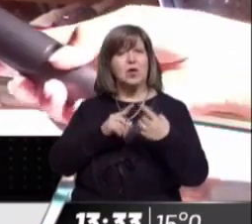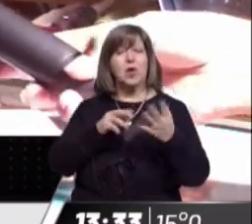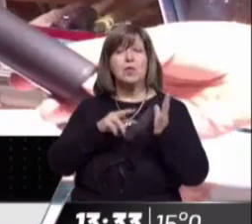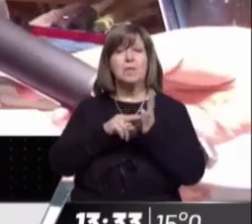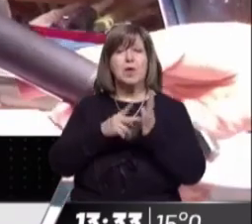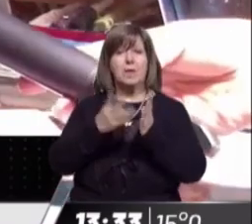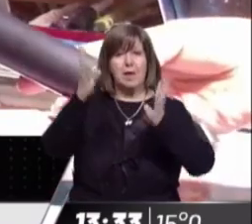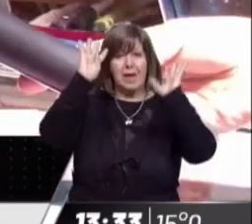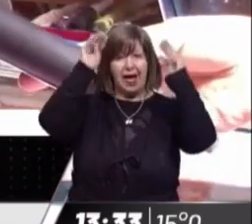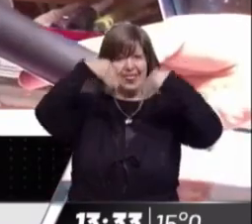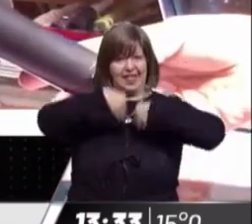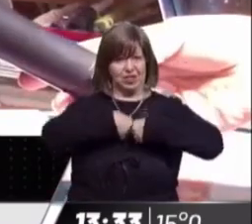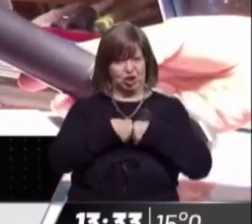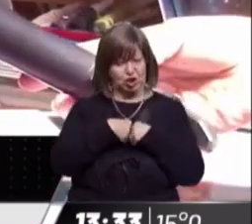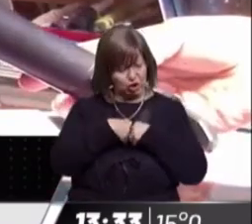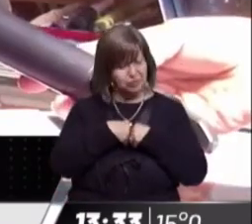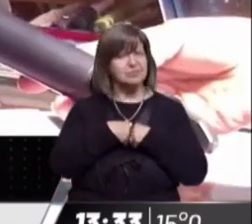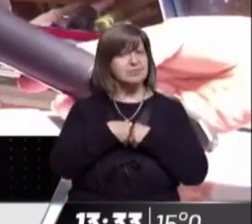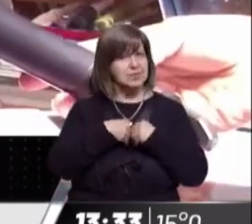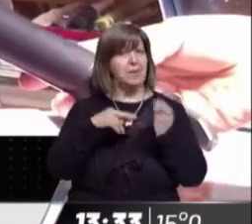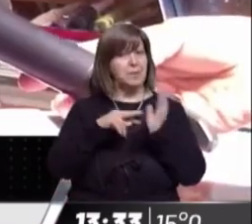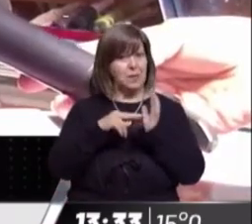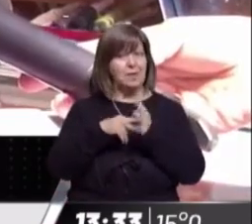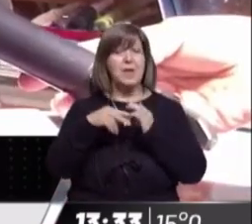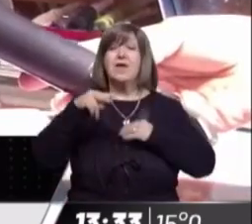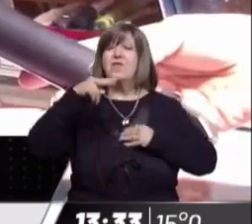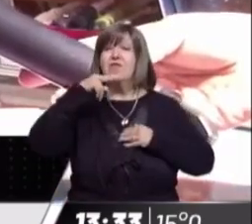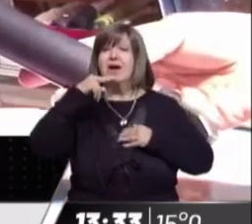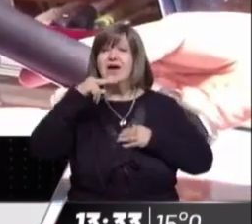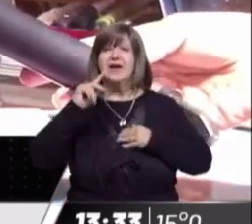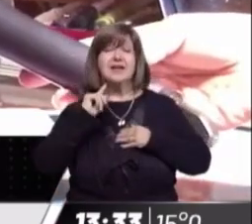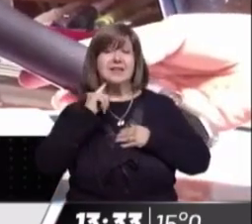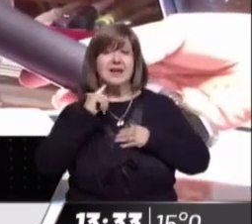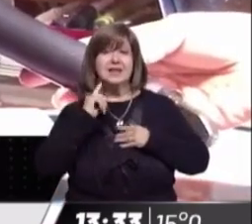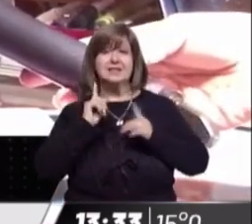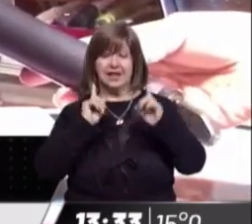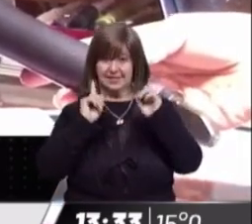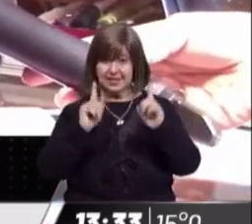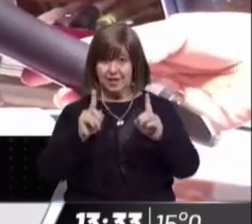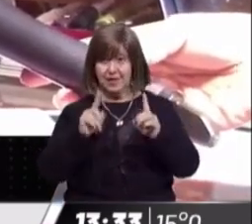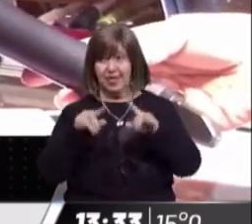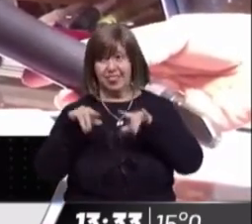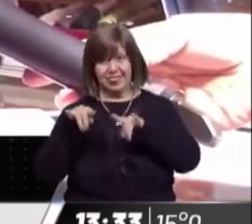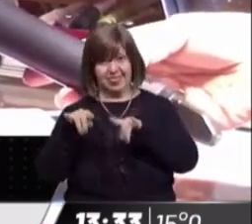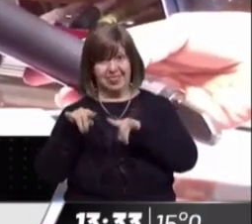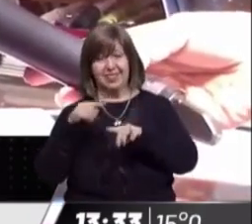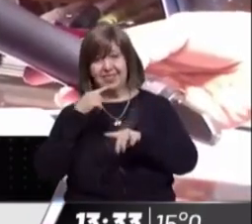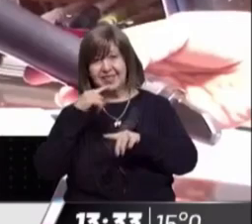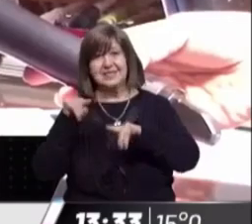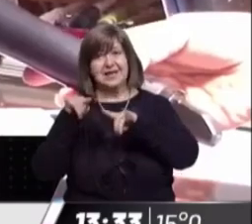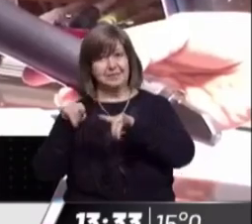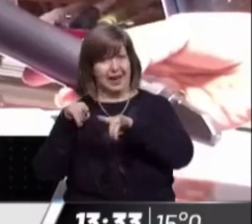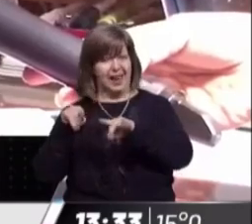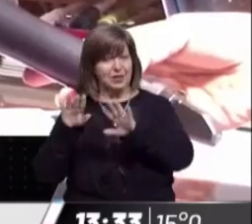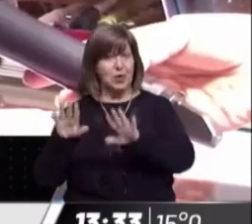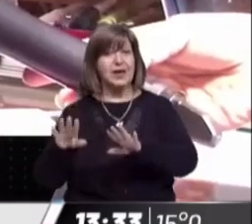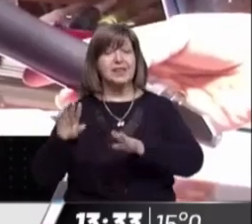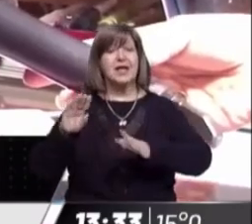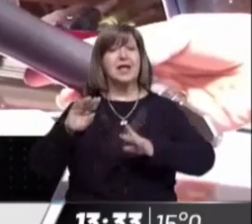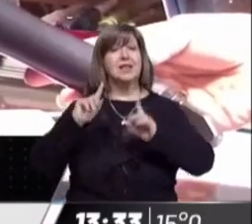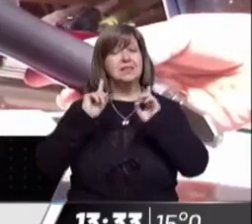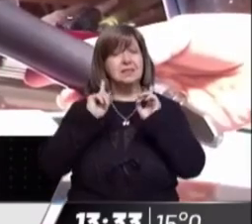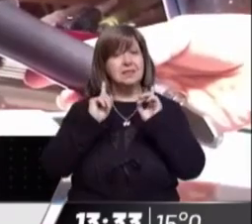tenés en tu parte interna y los viernes 13 a los cuales también sumamos en este mito de la mala